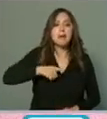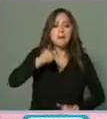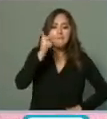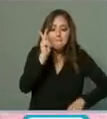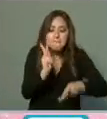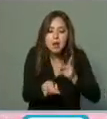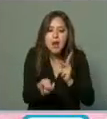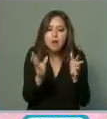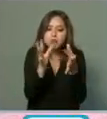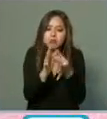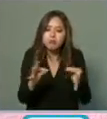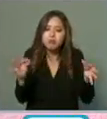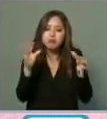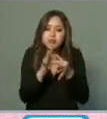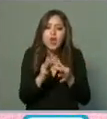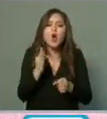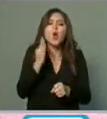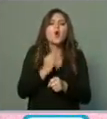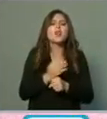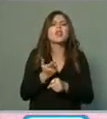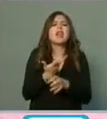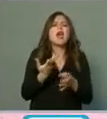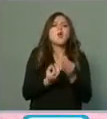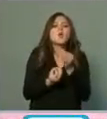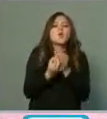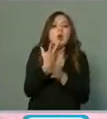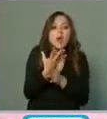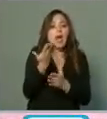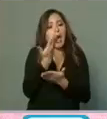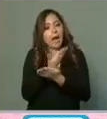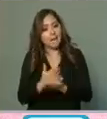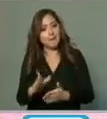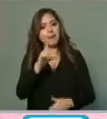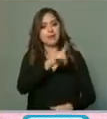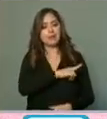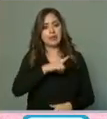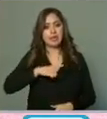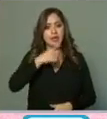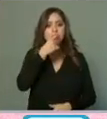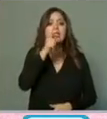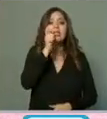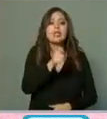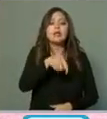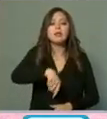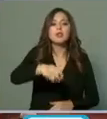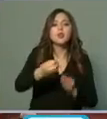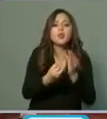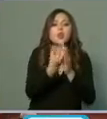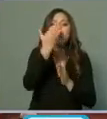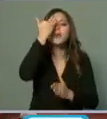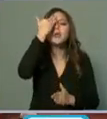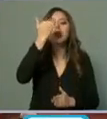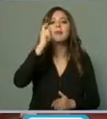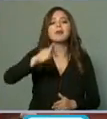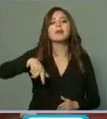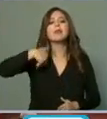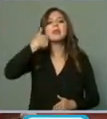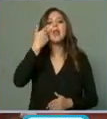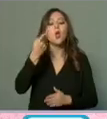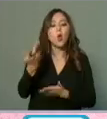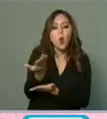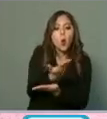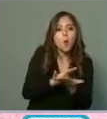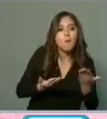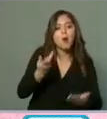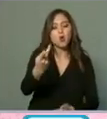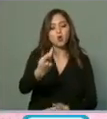disfrutar con ellos lo que vivimos, pero también decirles, esta es una nueva etapa en la cual yo quiero compartirla contigo. Y vamos a